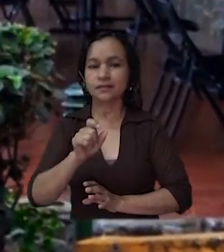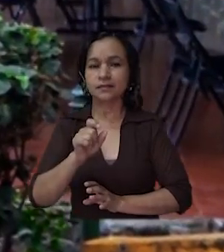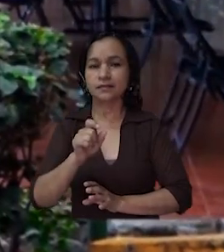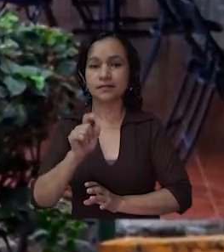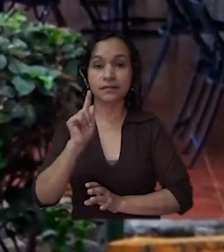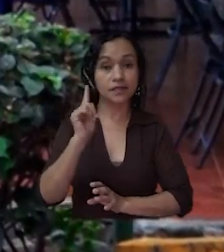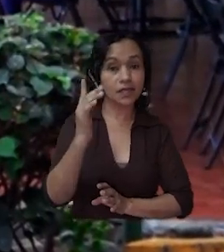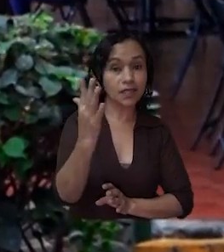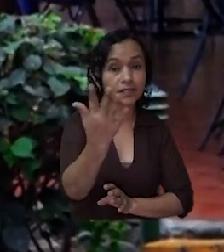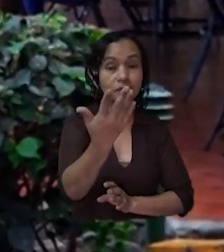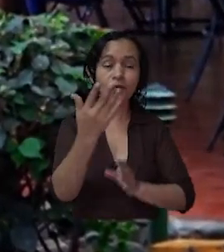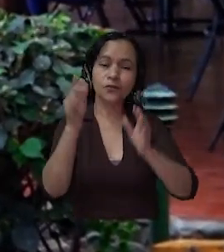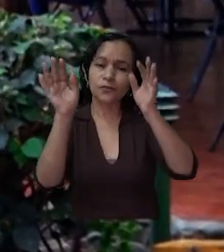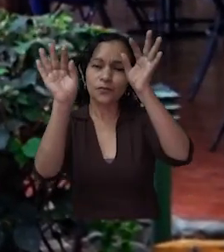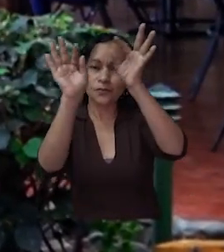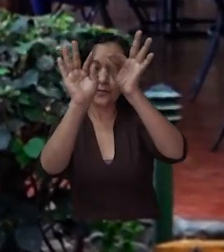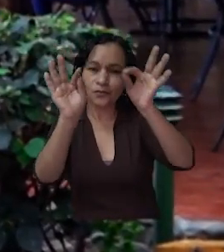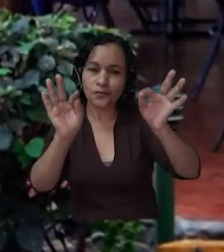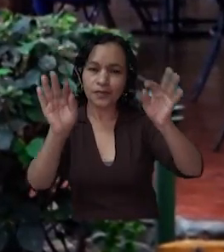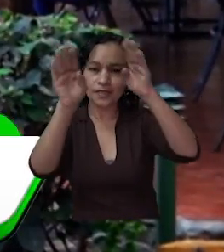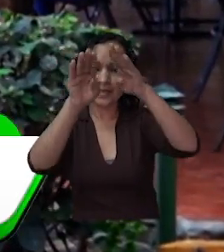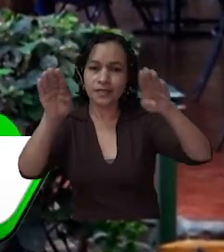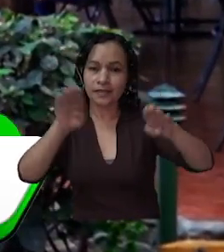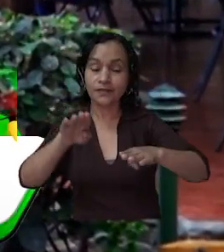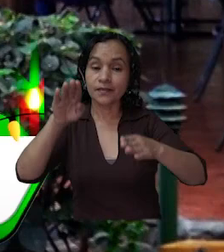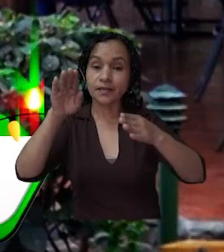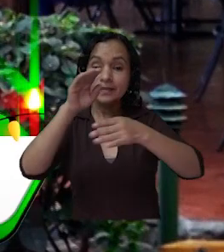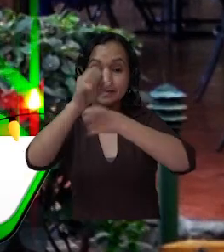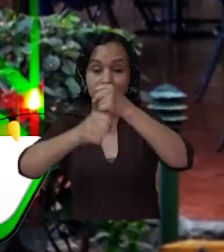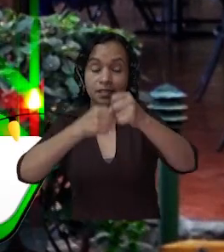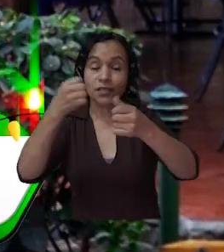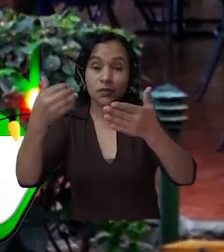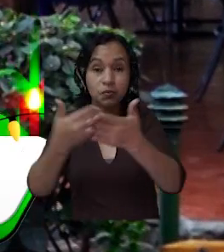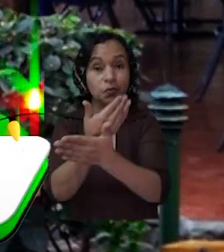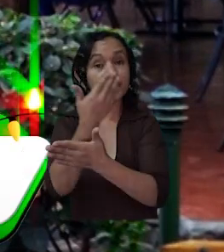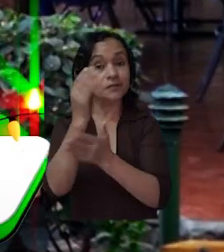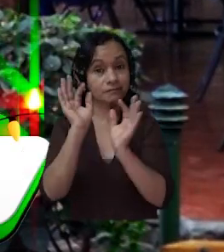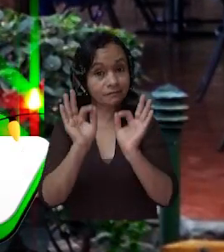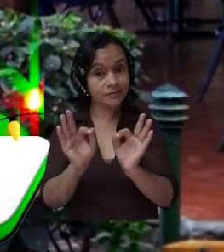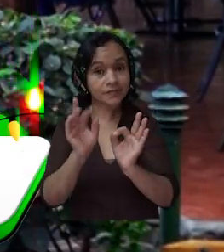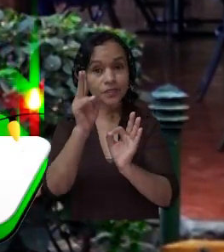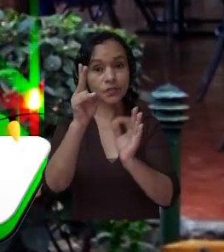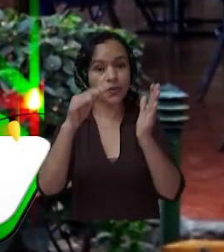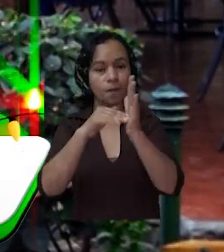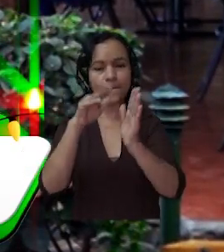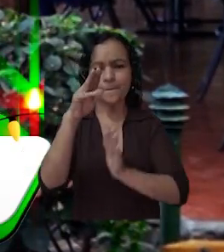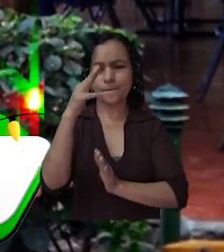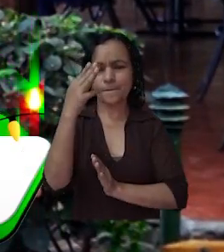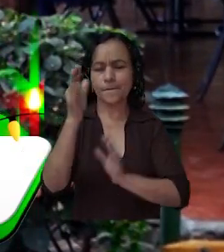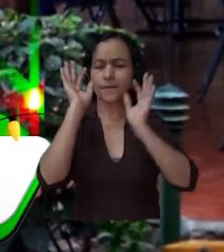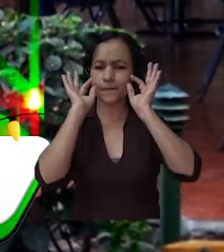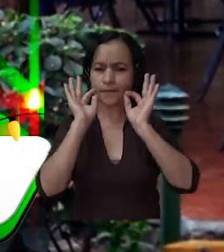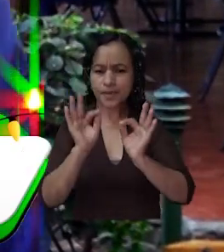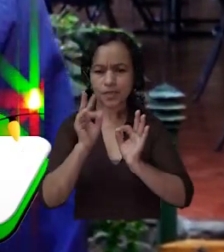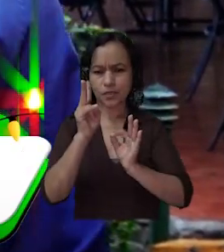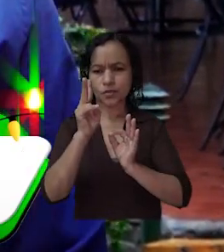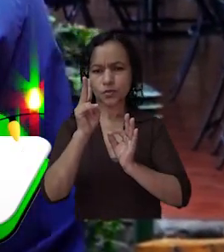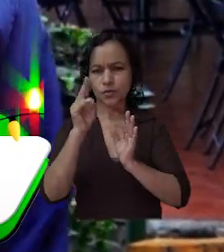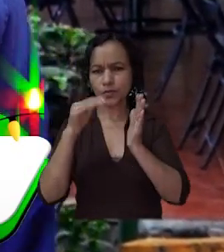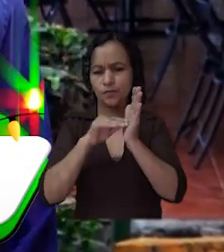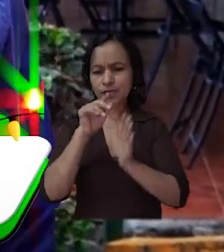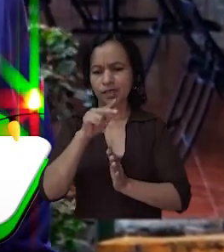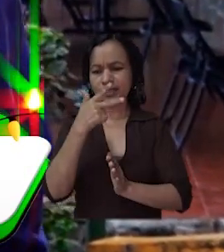a todos una feliz Navidad y un próspero año nuevo, porque yo sé que el 2019 va a ser mucho mejor que lo que fue el 2018.